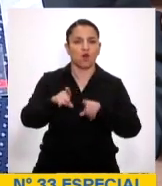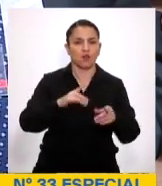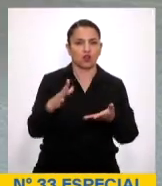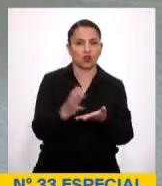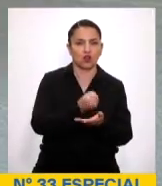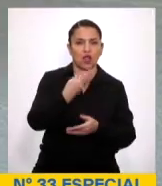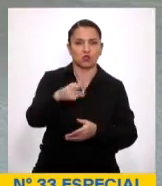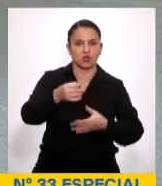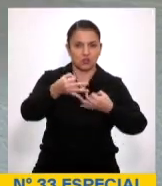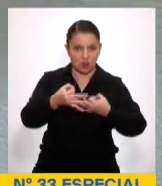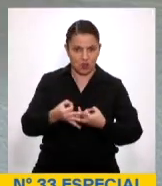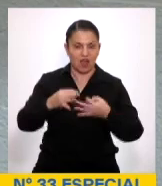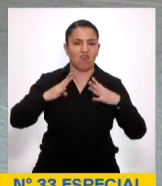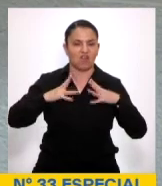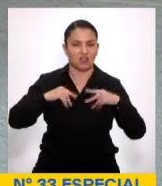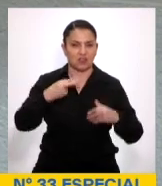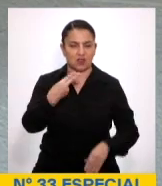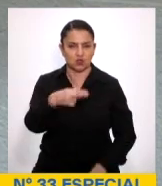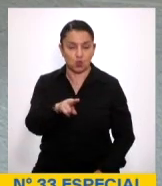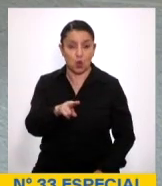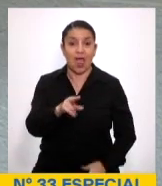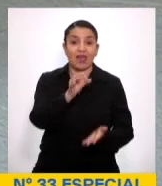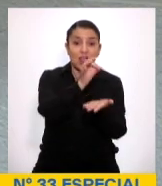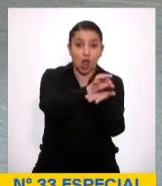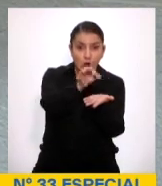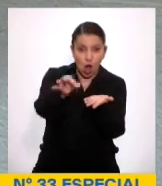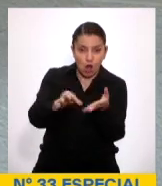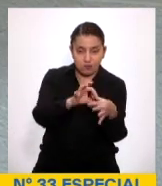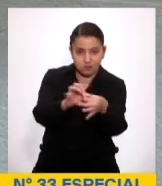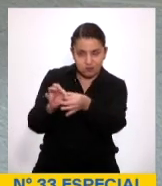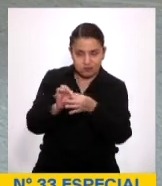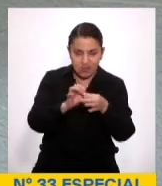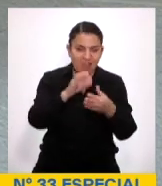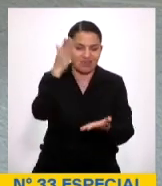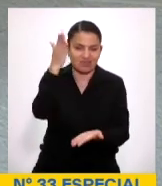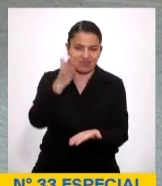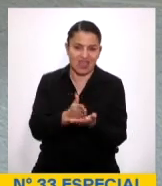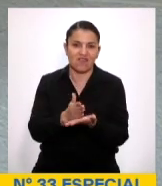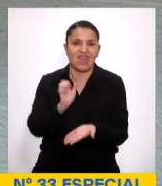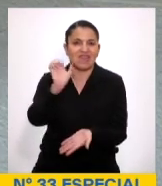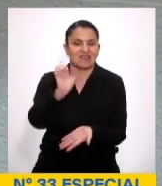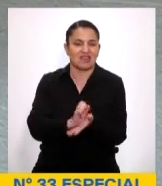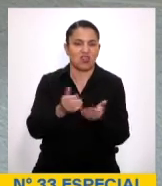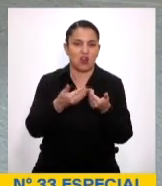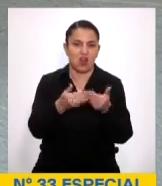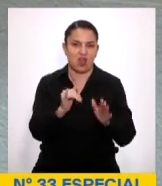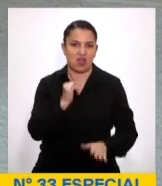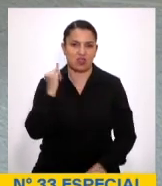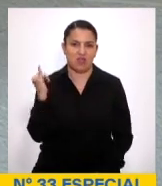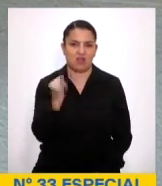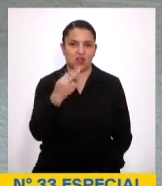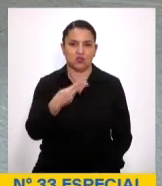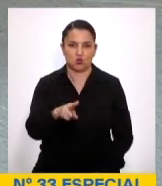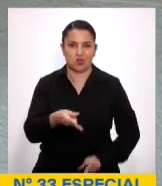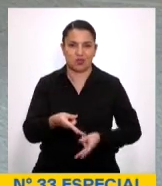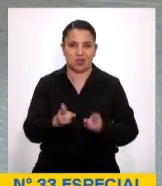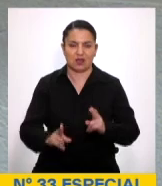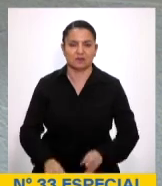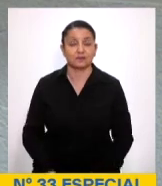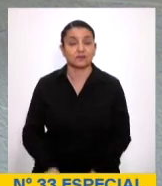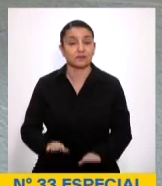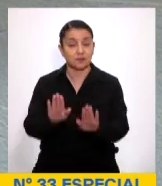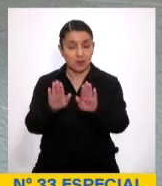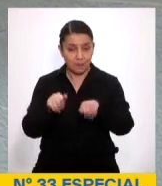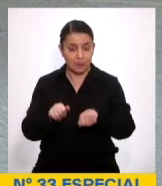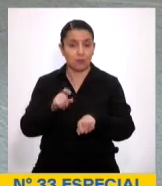felicidad y que estas colonias unidas son y deben serlo por derecho estados libres e independientes casi al mismo tiempo